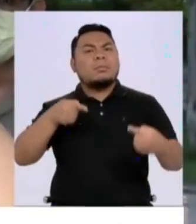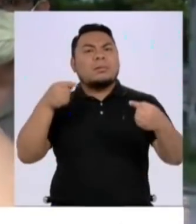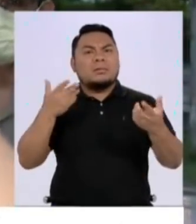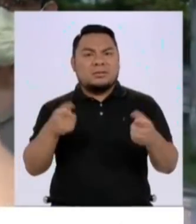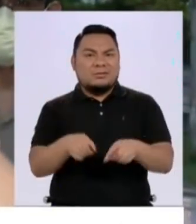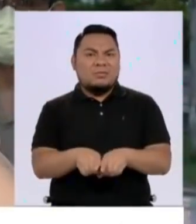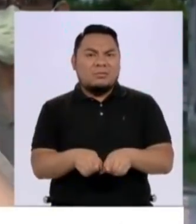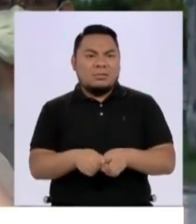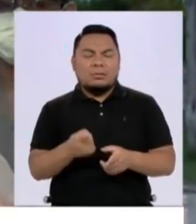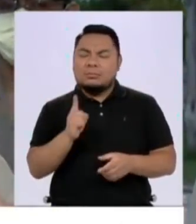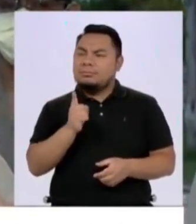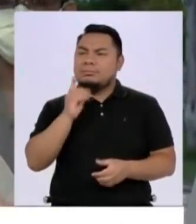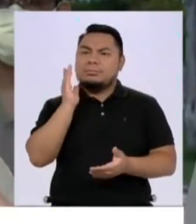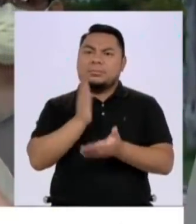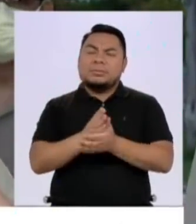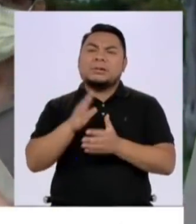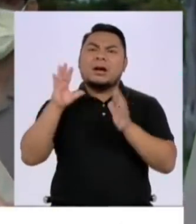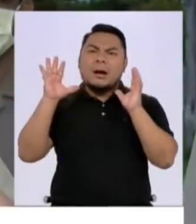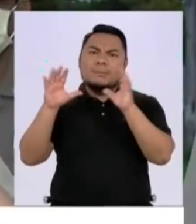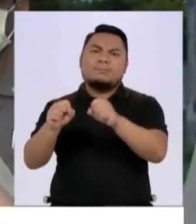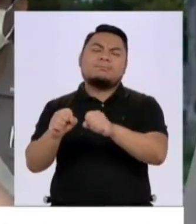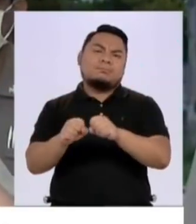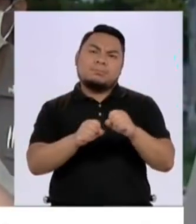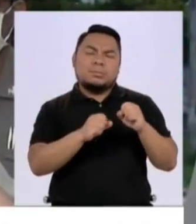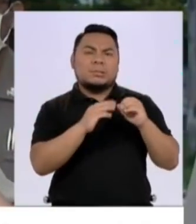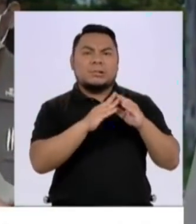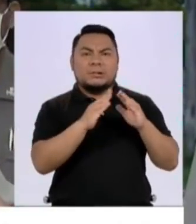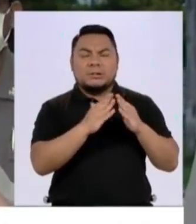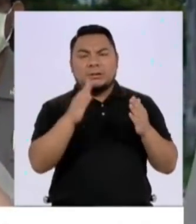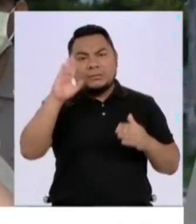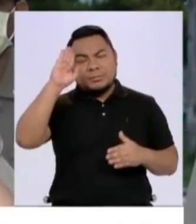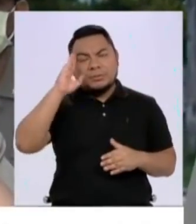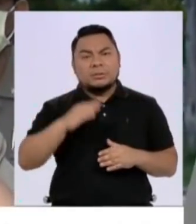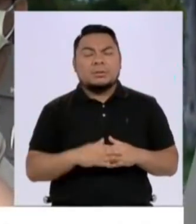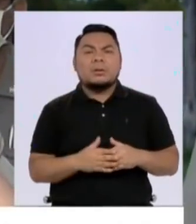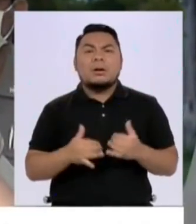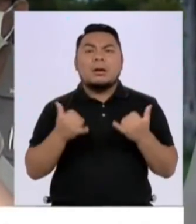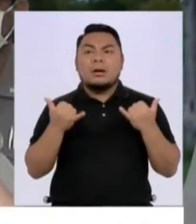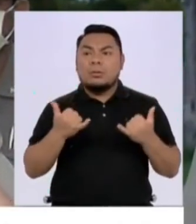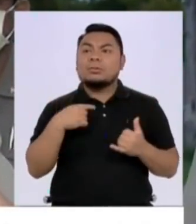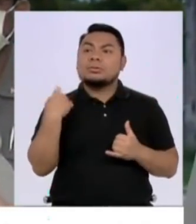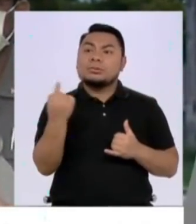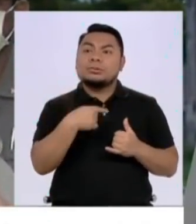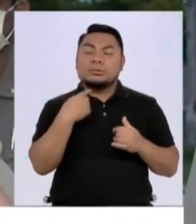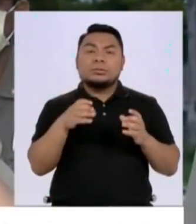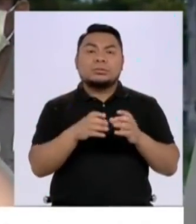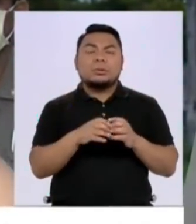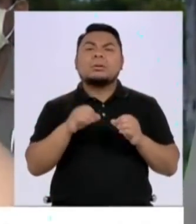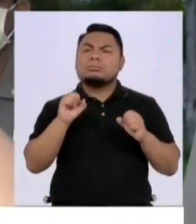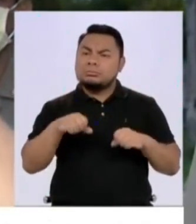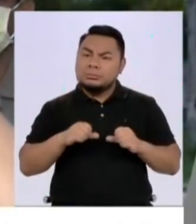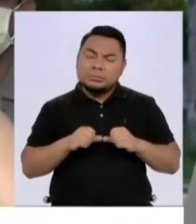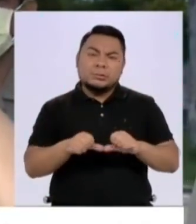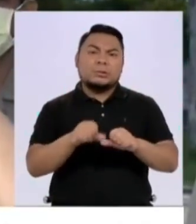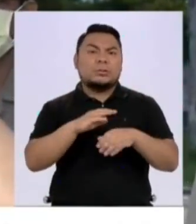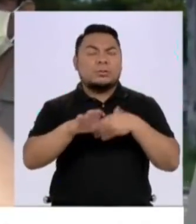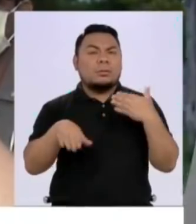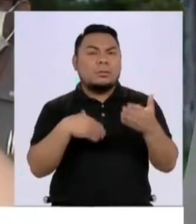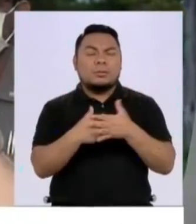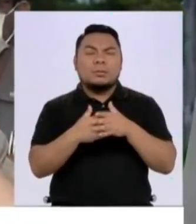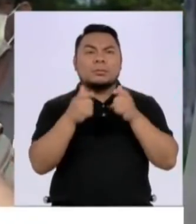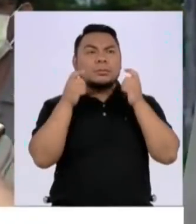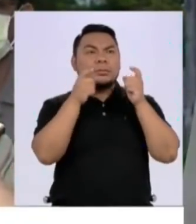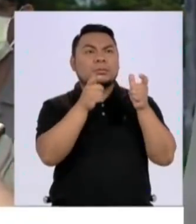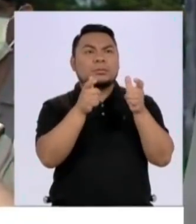Callao, utilizándose la fuerza que nos da la ley. Entonces nosotros vamos a continuar ahí haciendo todos los